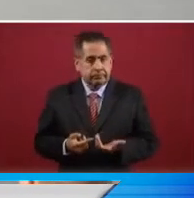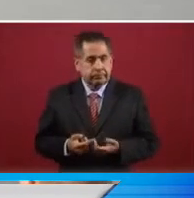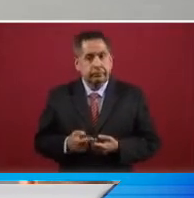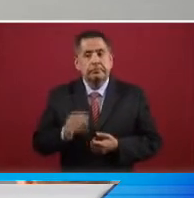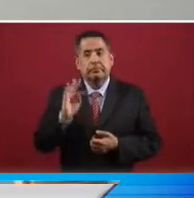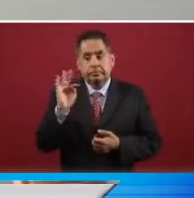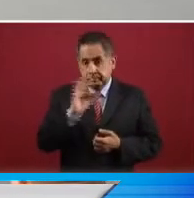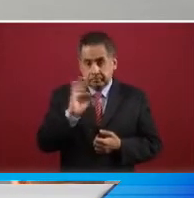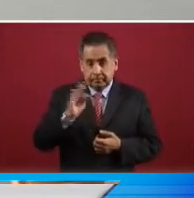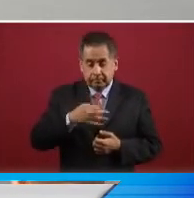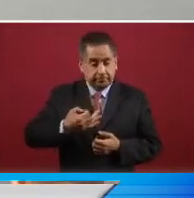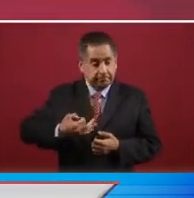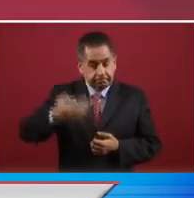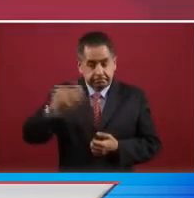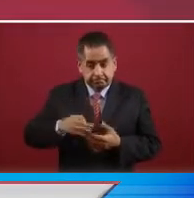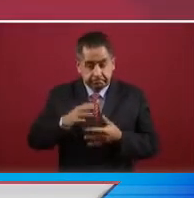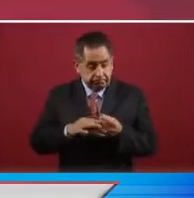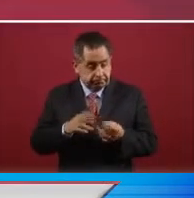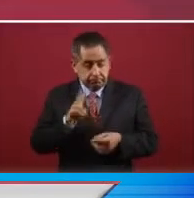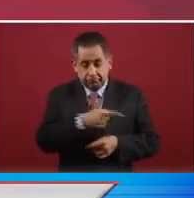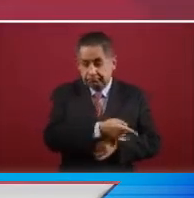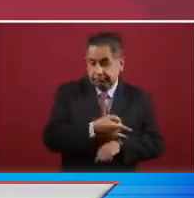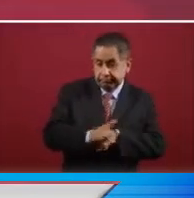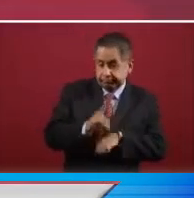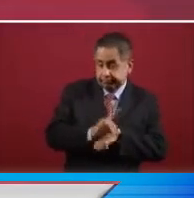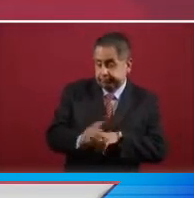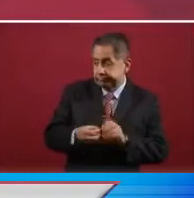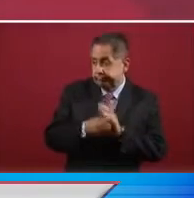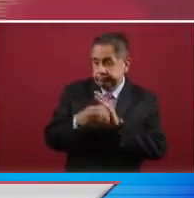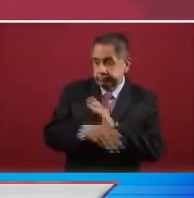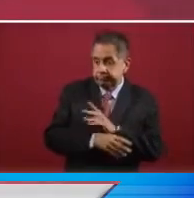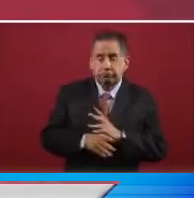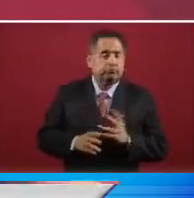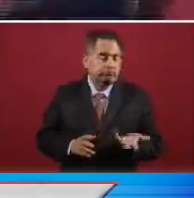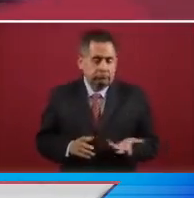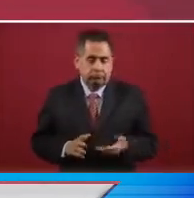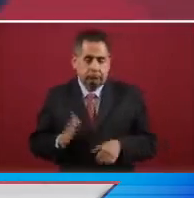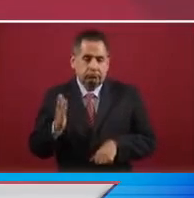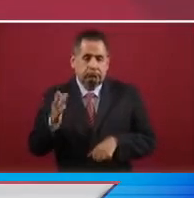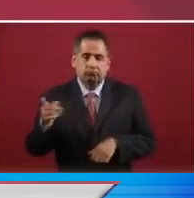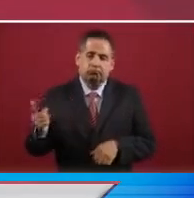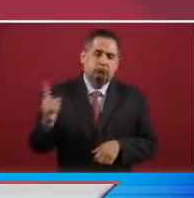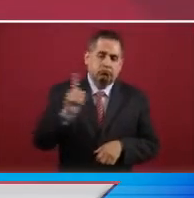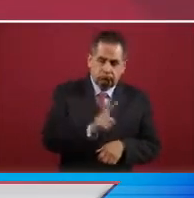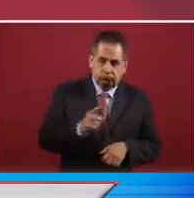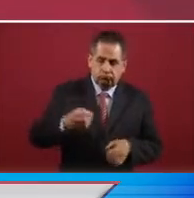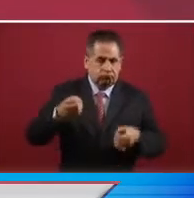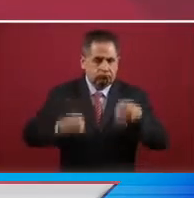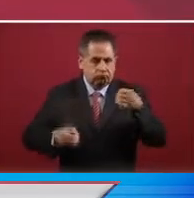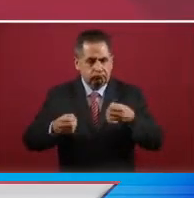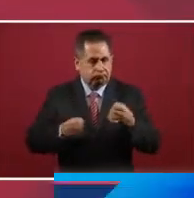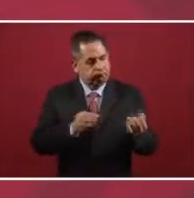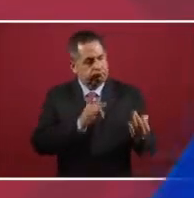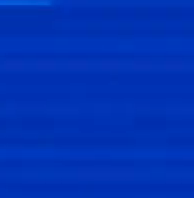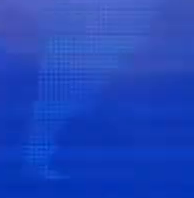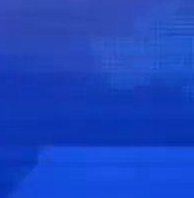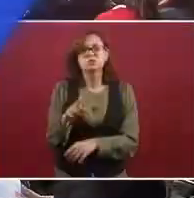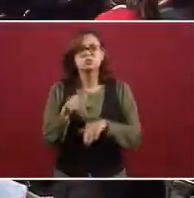que sea en 2021. Aprovecha para aclarar que no es su deseo que existan calles con su nombre, ni estatuas, ni